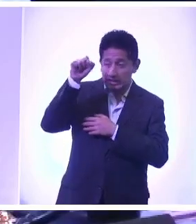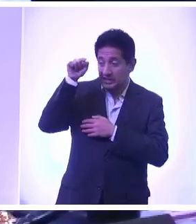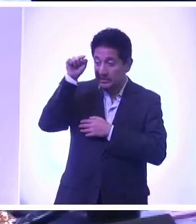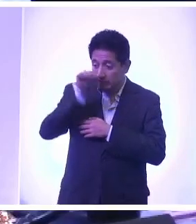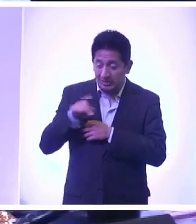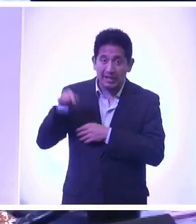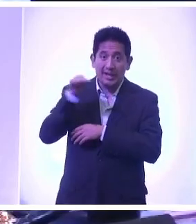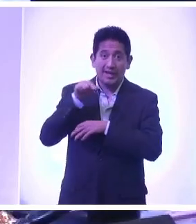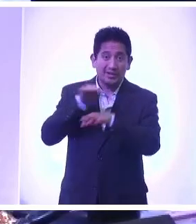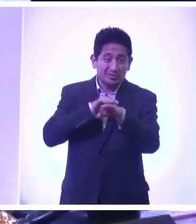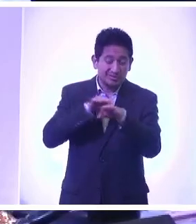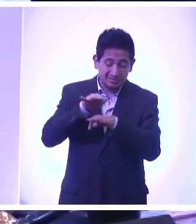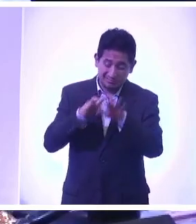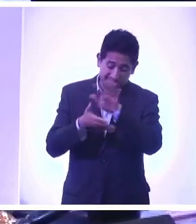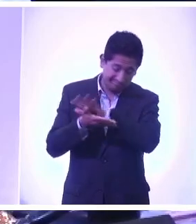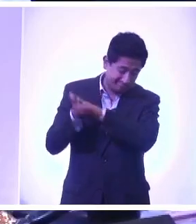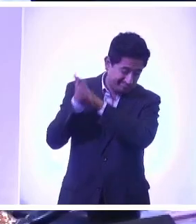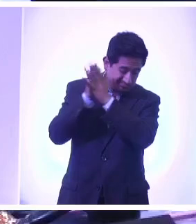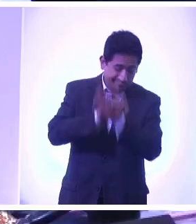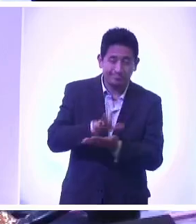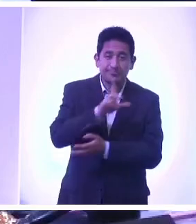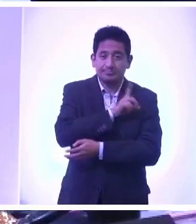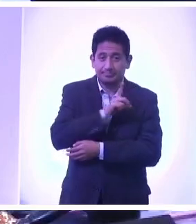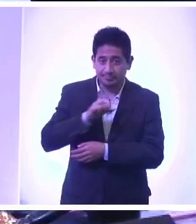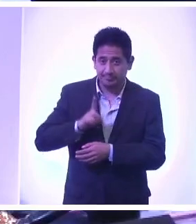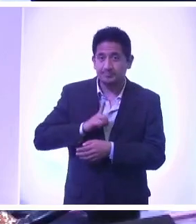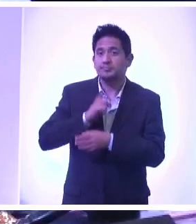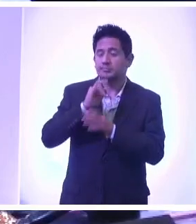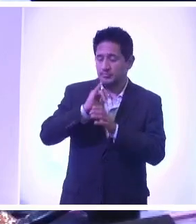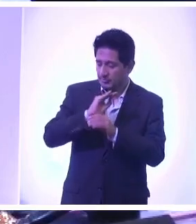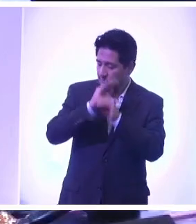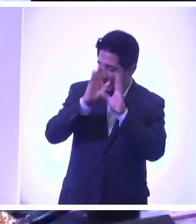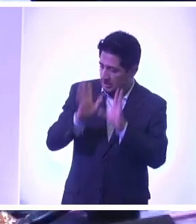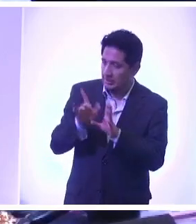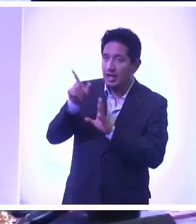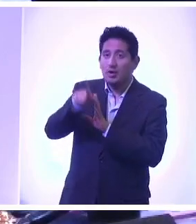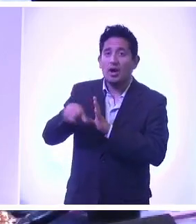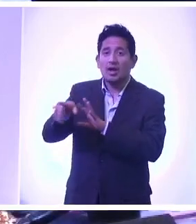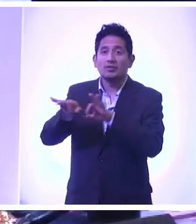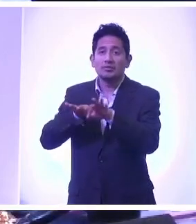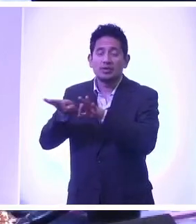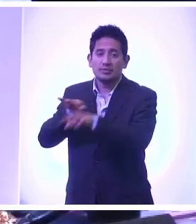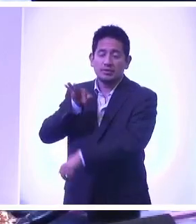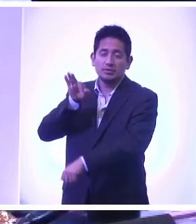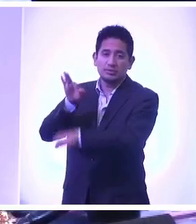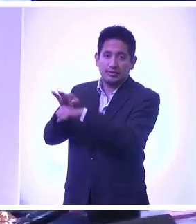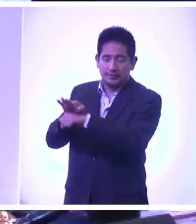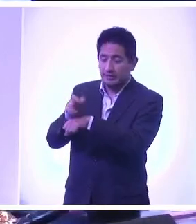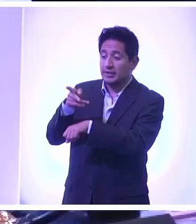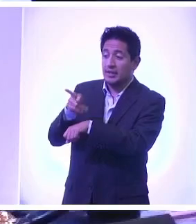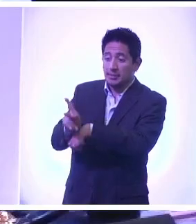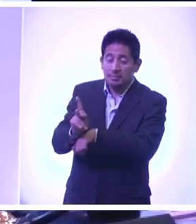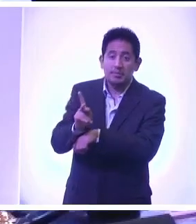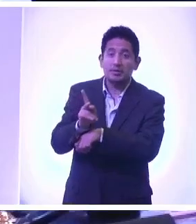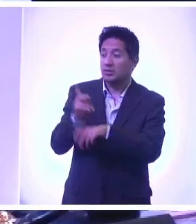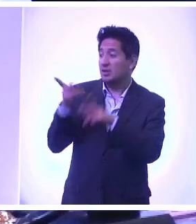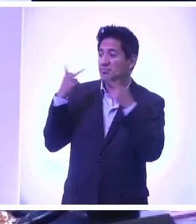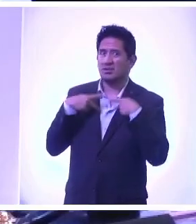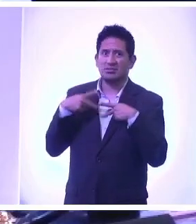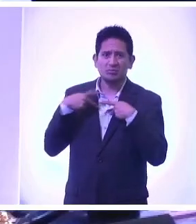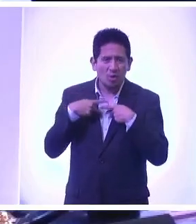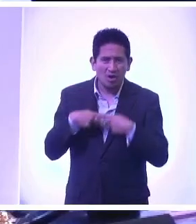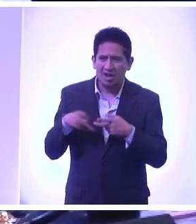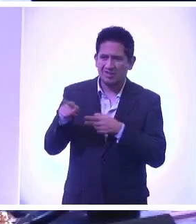hacer un sindicalismo efectivo que proteja al trabajador pero que no proteja al que no quiere trabajar no Y eso en el sector